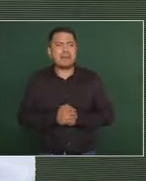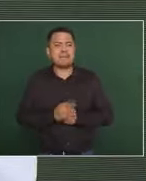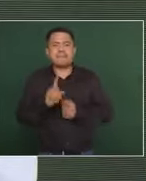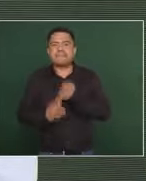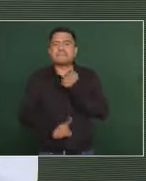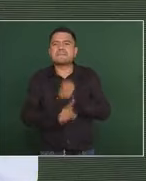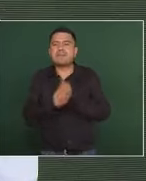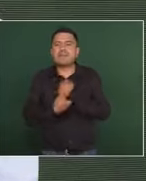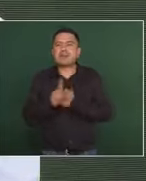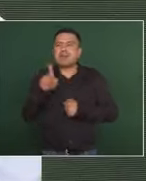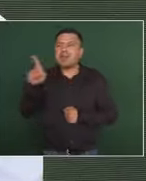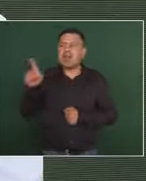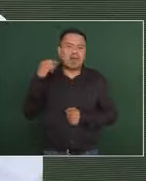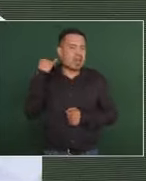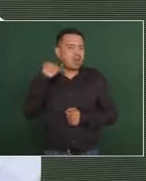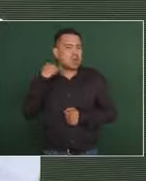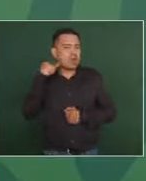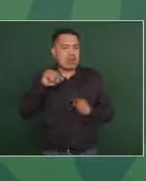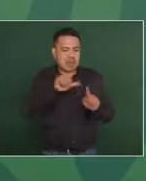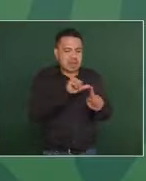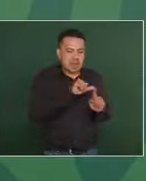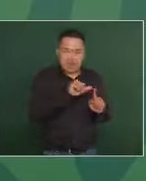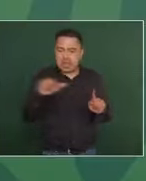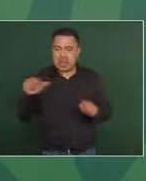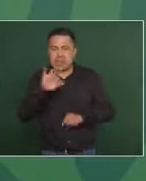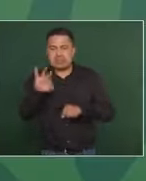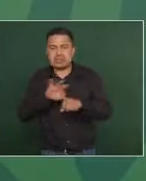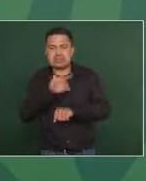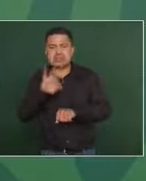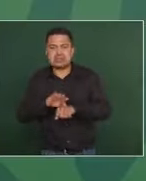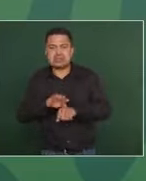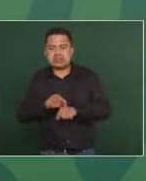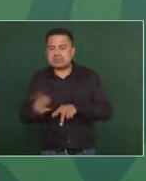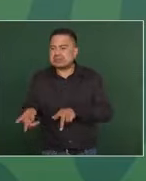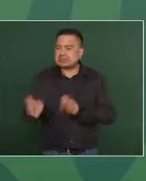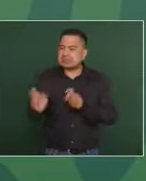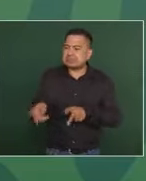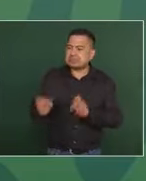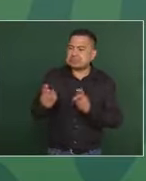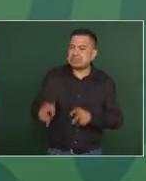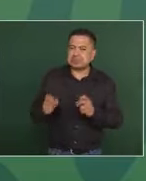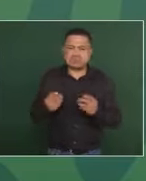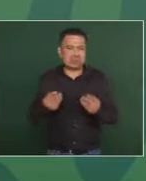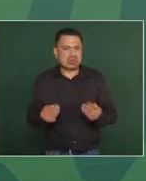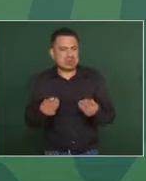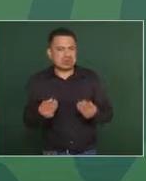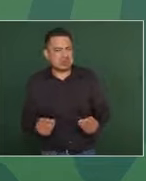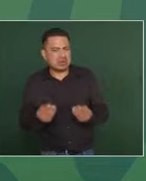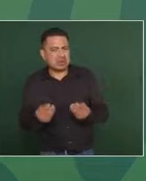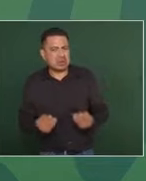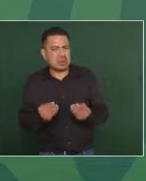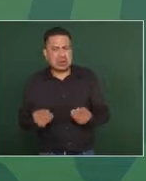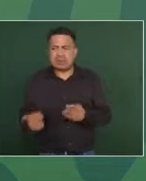Problema de Iguala a Chilpancingo, asaltos constantes, robos.